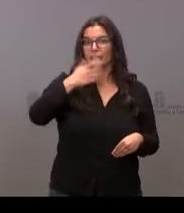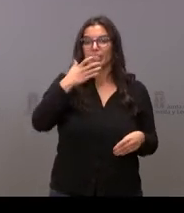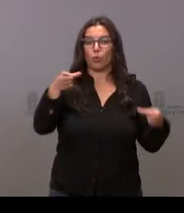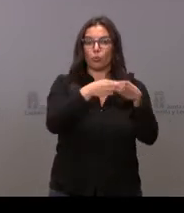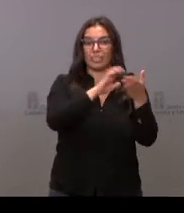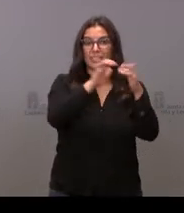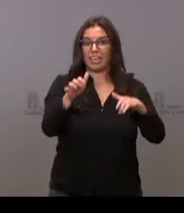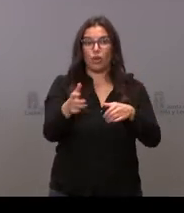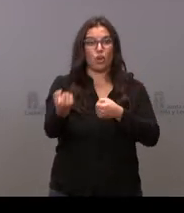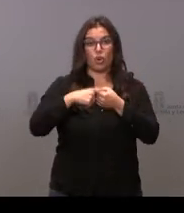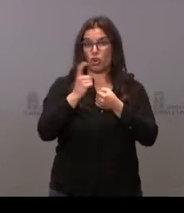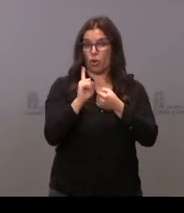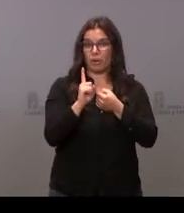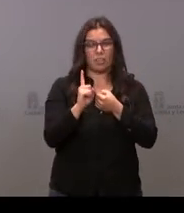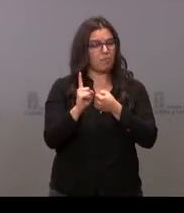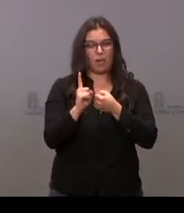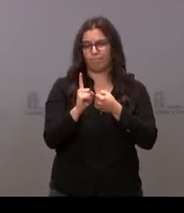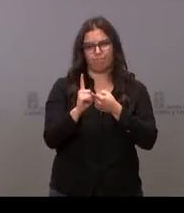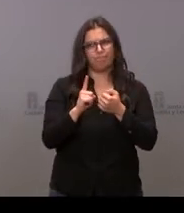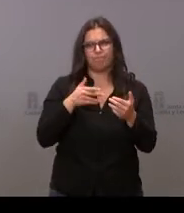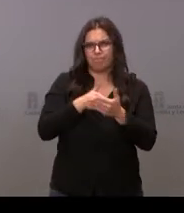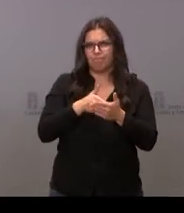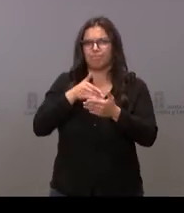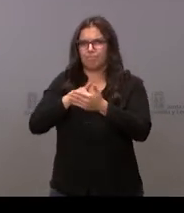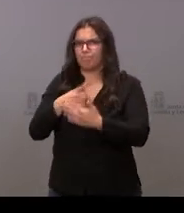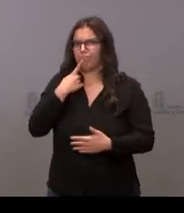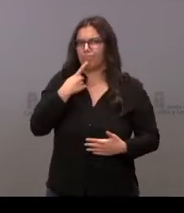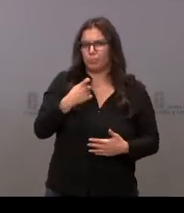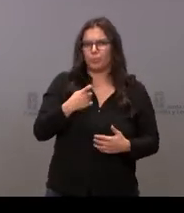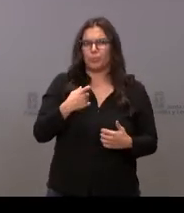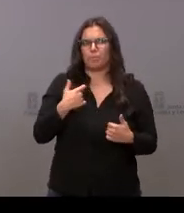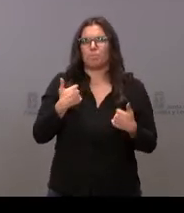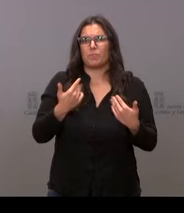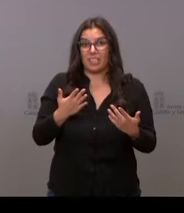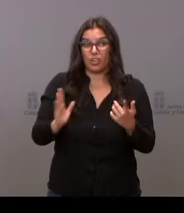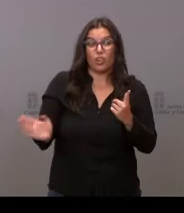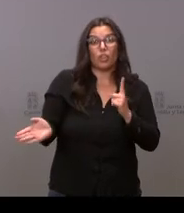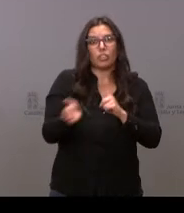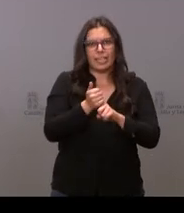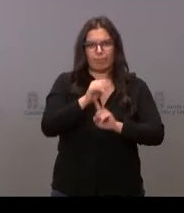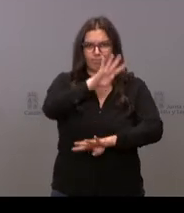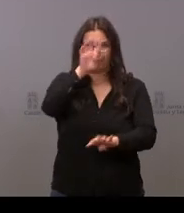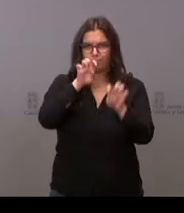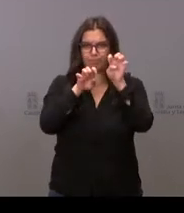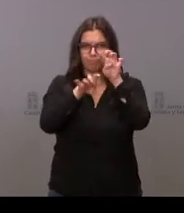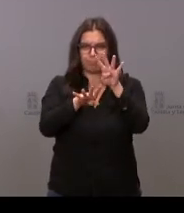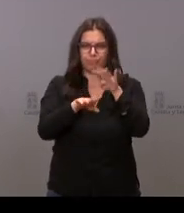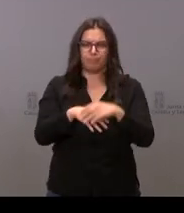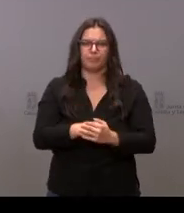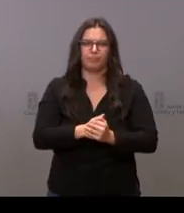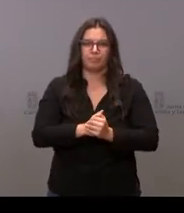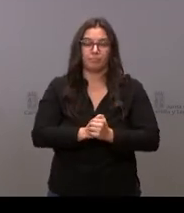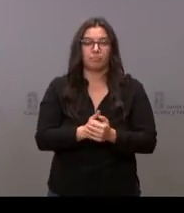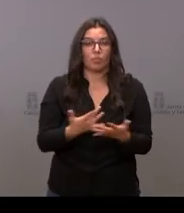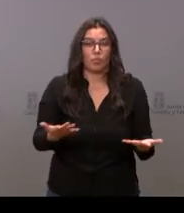junta de castilla-león hubiera sido más complicado y quién sabe si se pudiera haber llevado acá por lo